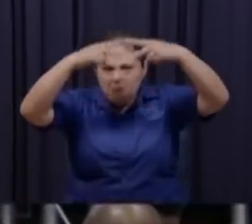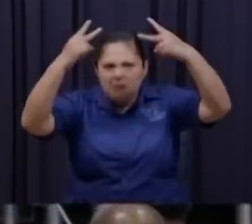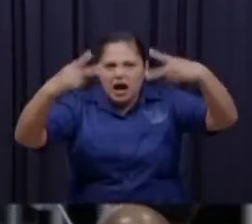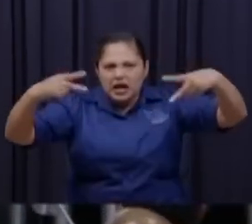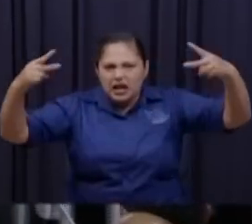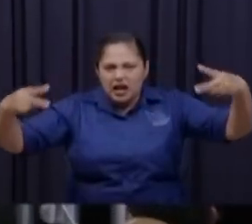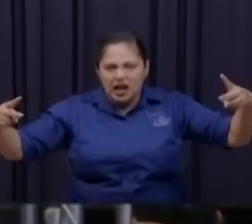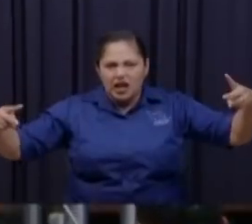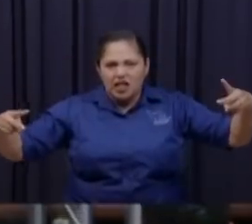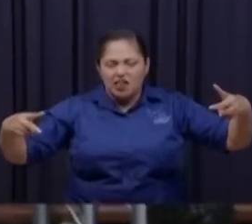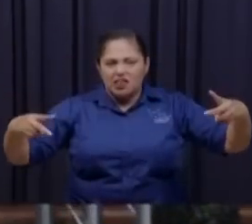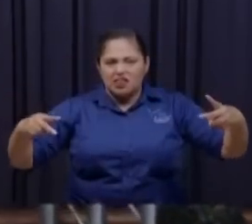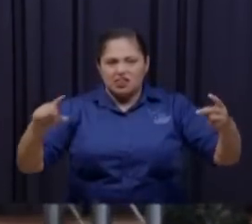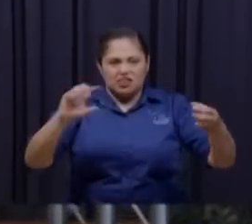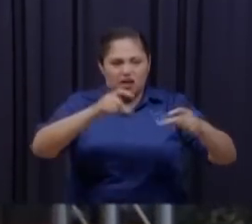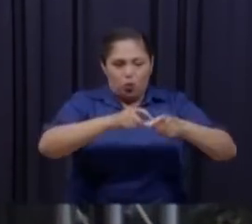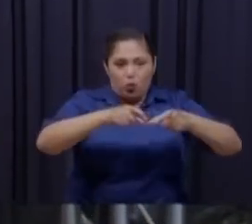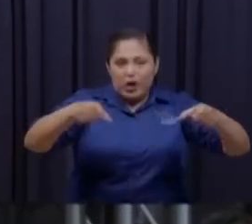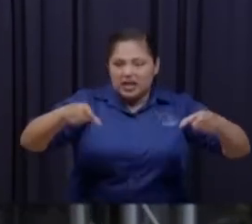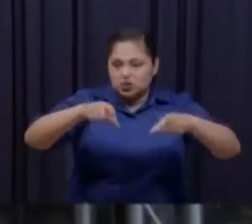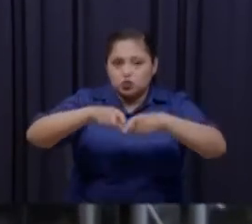de huesos secos.